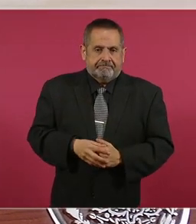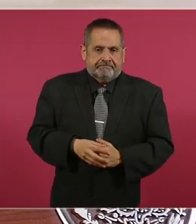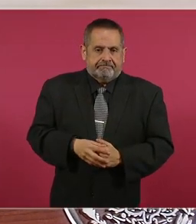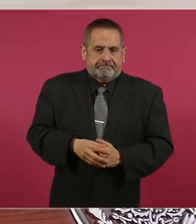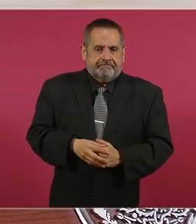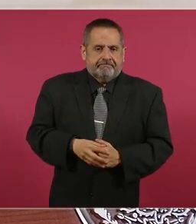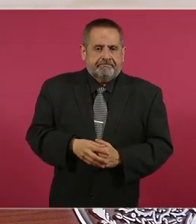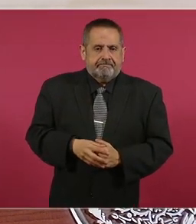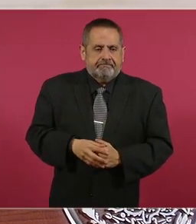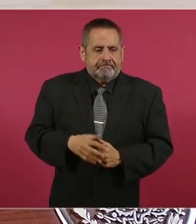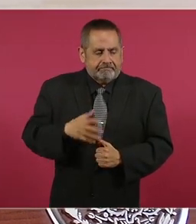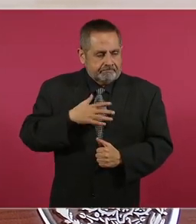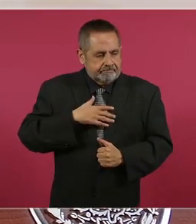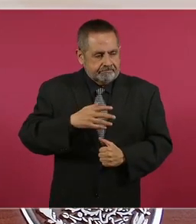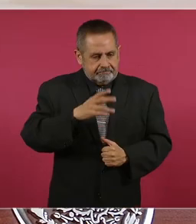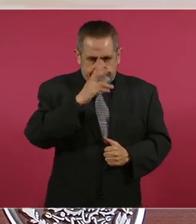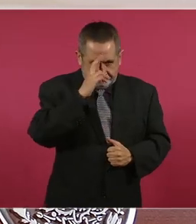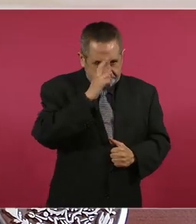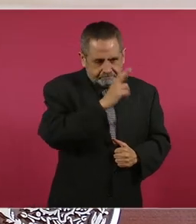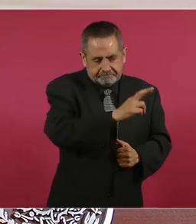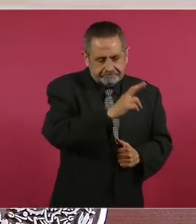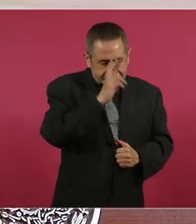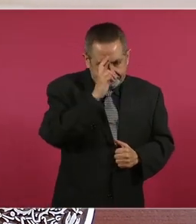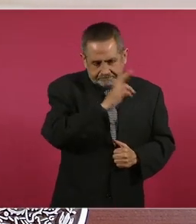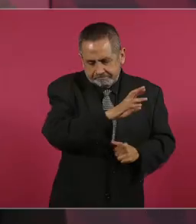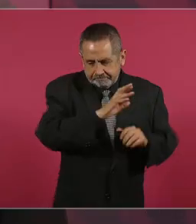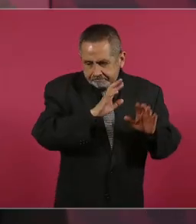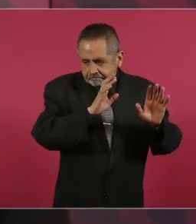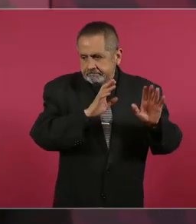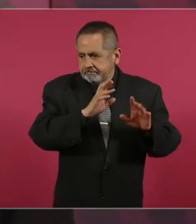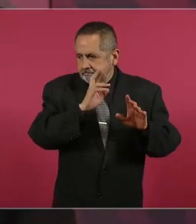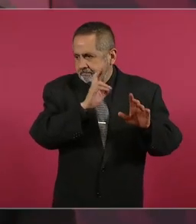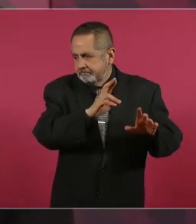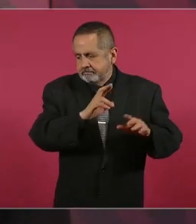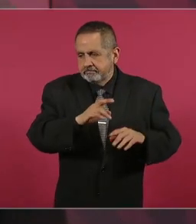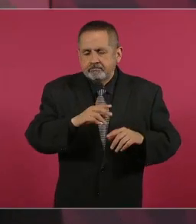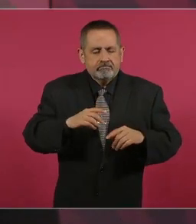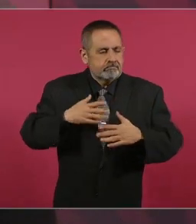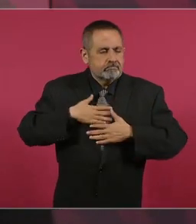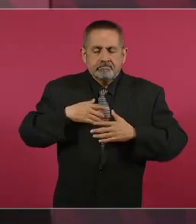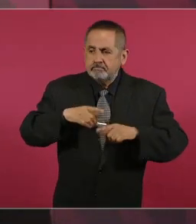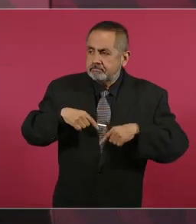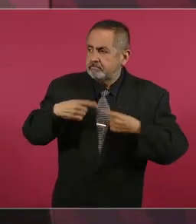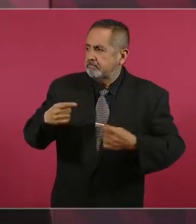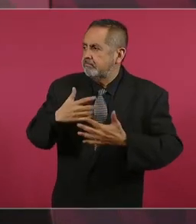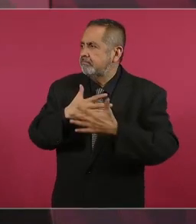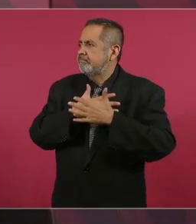de manera respetuosa, de aplicar el amor al prójimo,